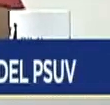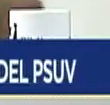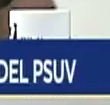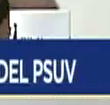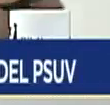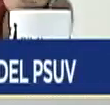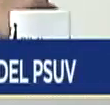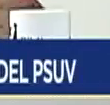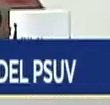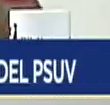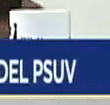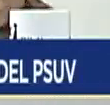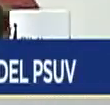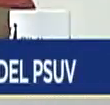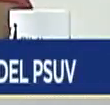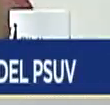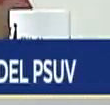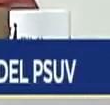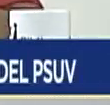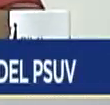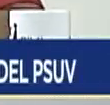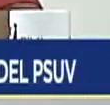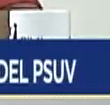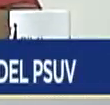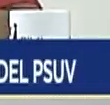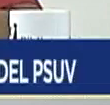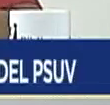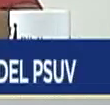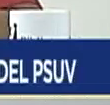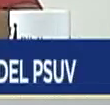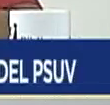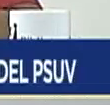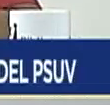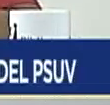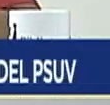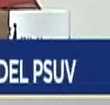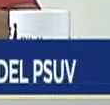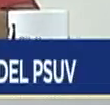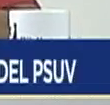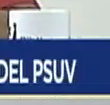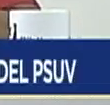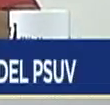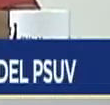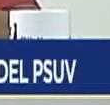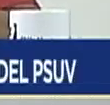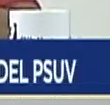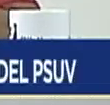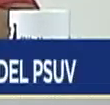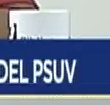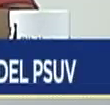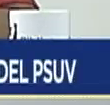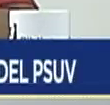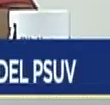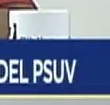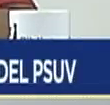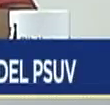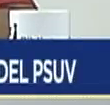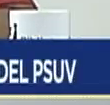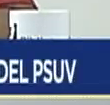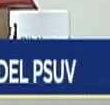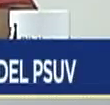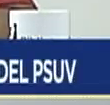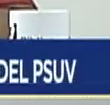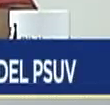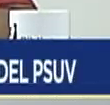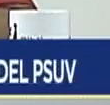Ojalá la CELAC tuviera la fuerza, UNASUR tuviera la fuerza para hacerlo. y manifestarle al mundo.